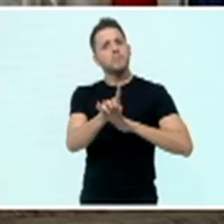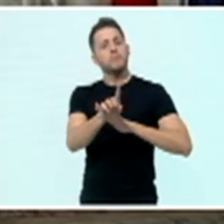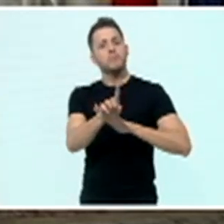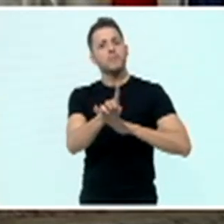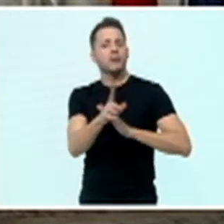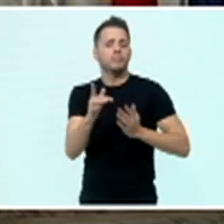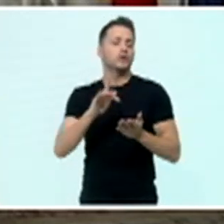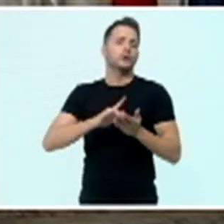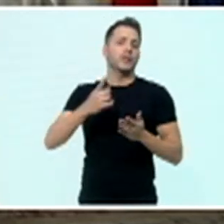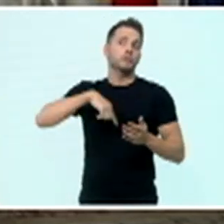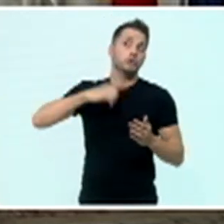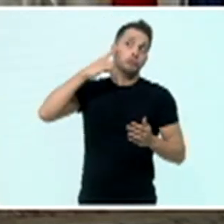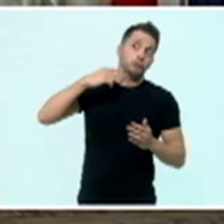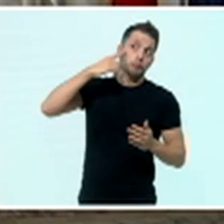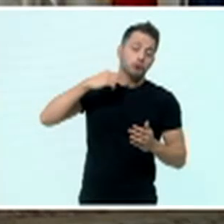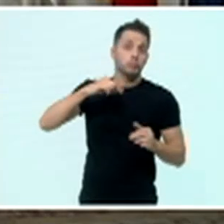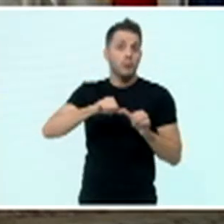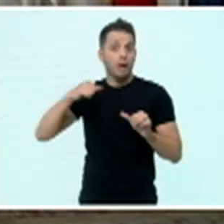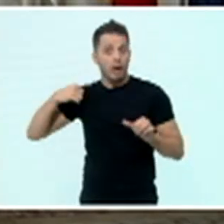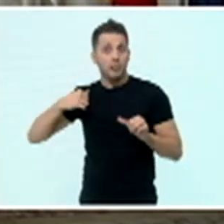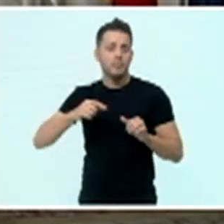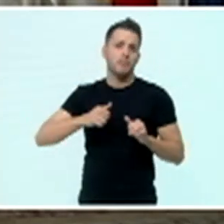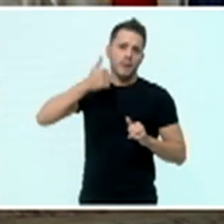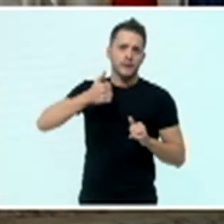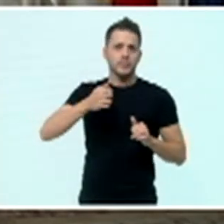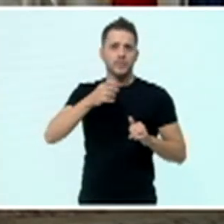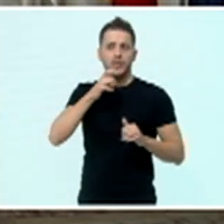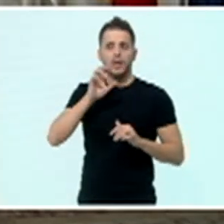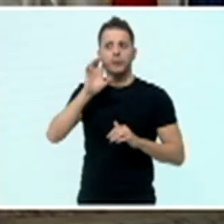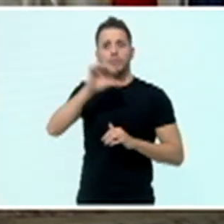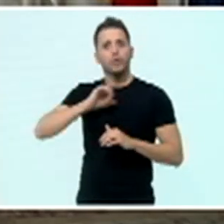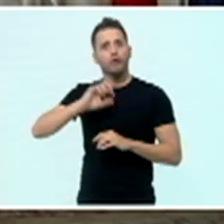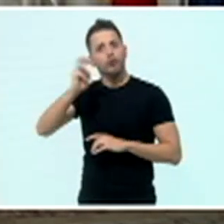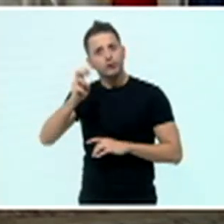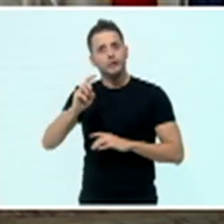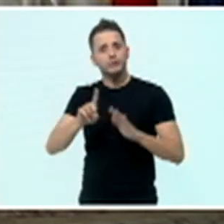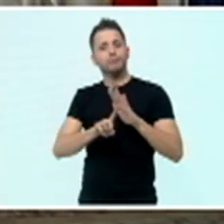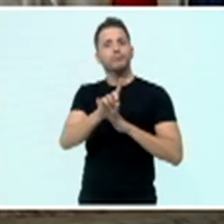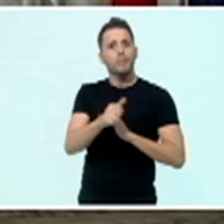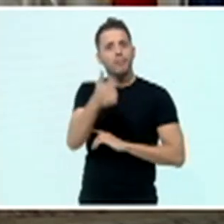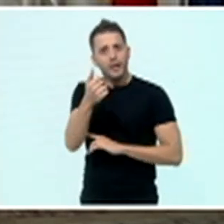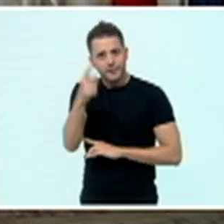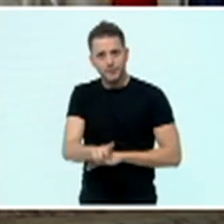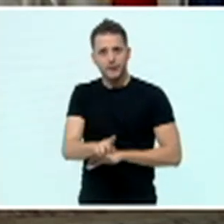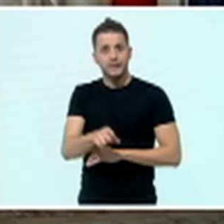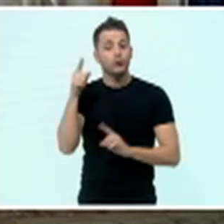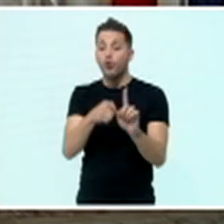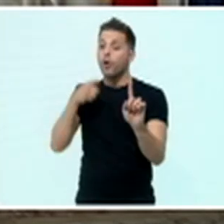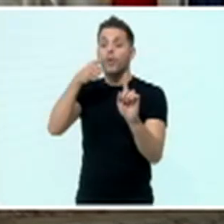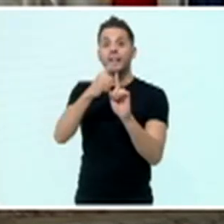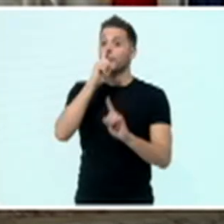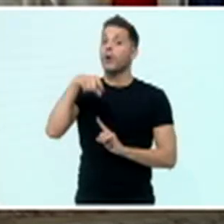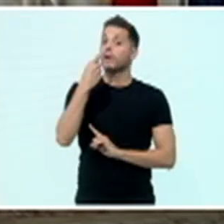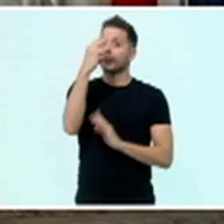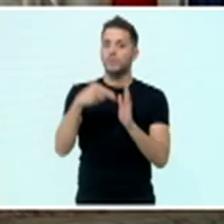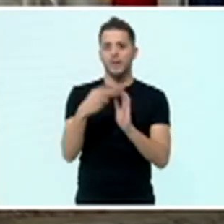de lo acostumbrado y un poco más que el resto. Y así tenemos que seguir. Es mi propósito fundamental para el 2024.